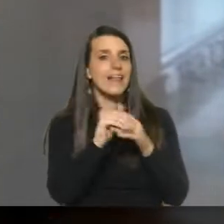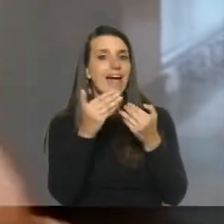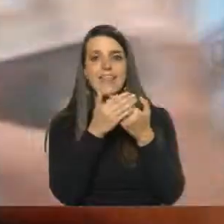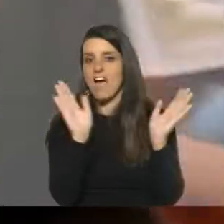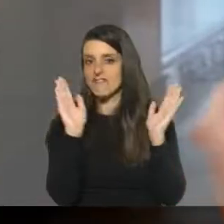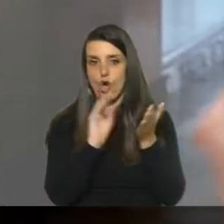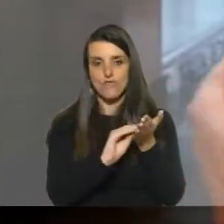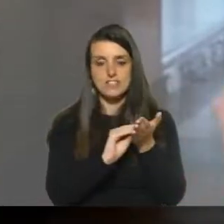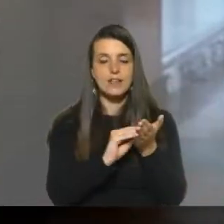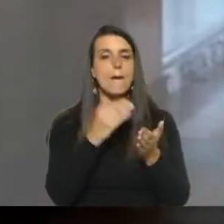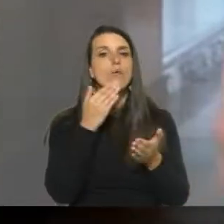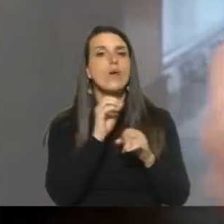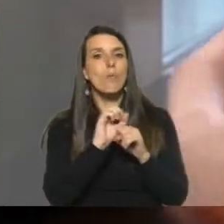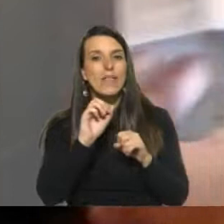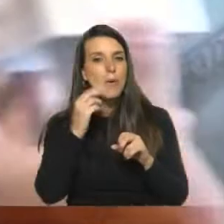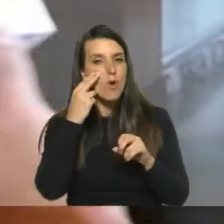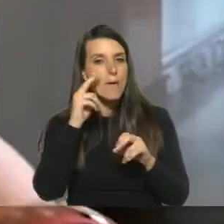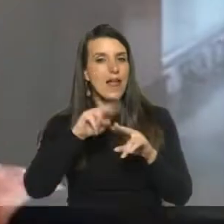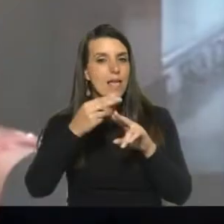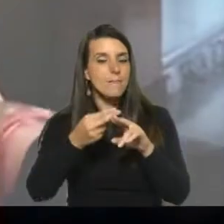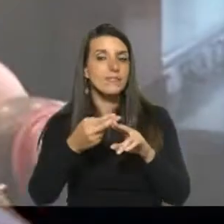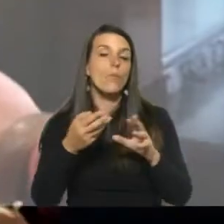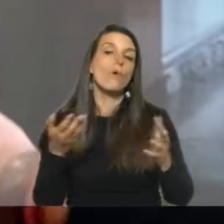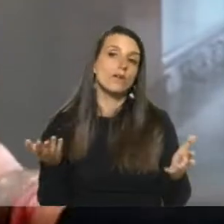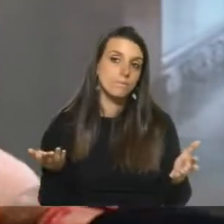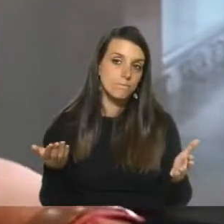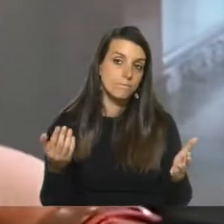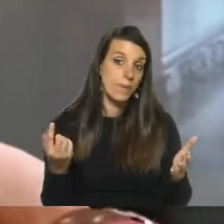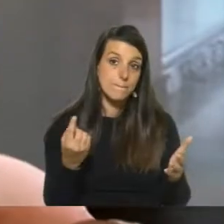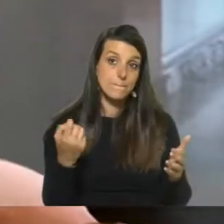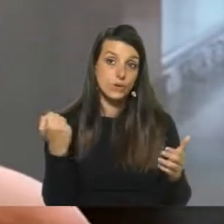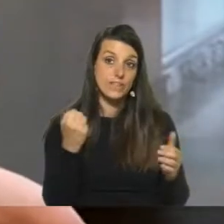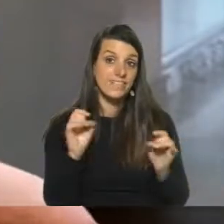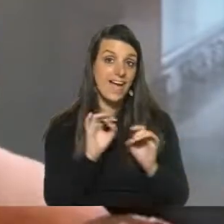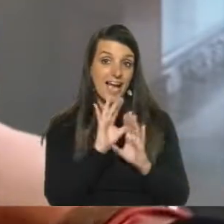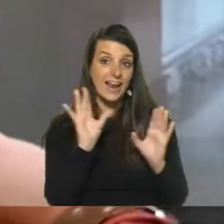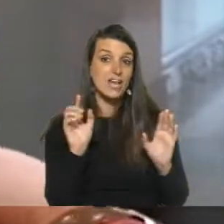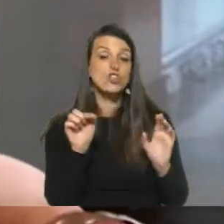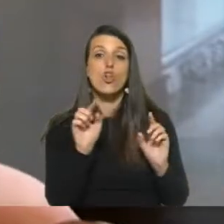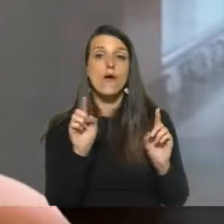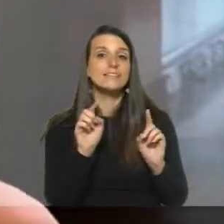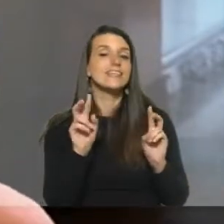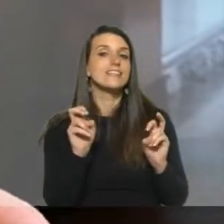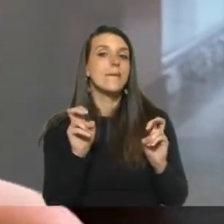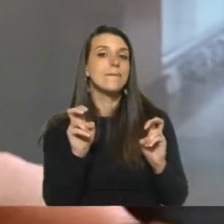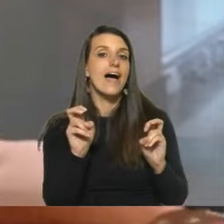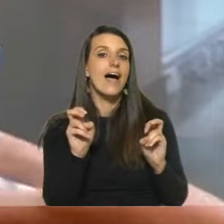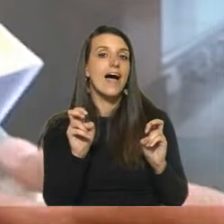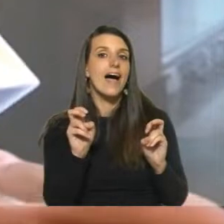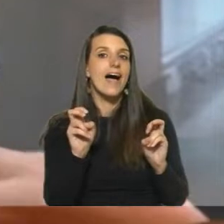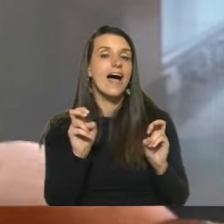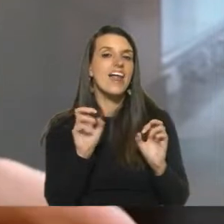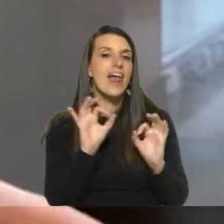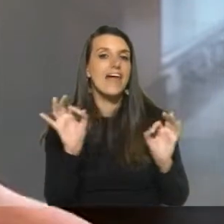normalidad bueno acá lo primero importante aclarar es que esto no es un que involucre